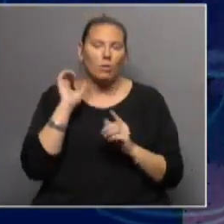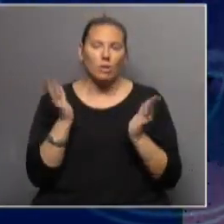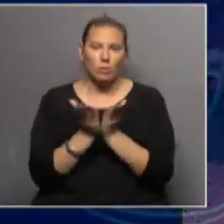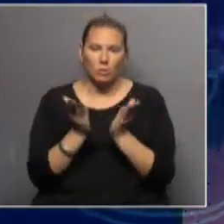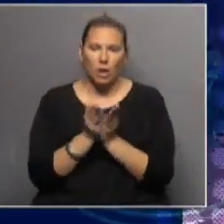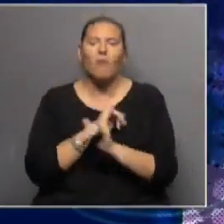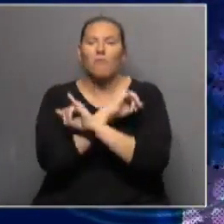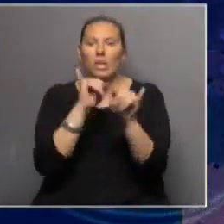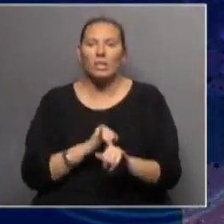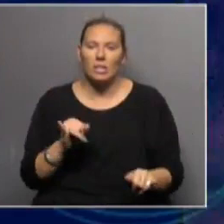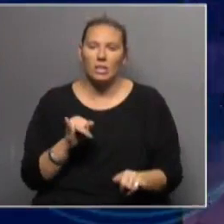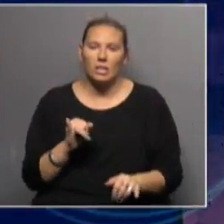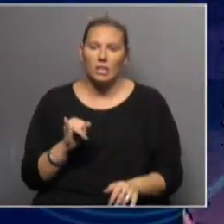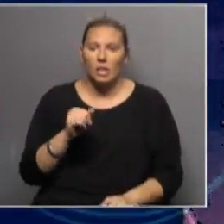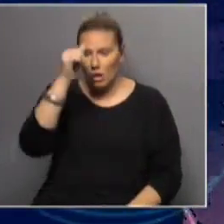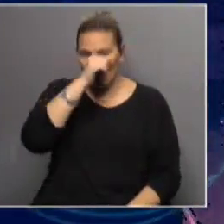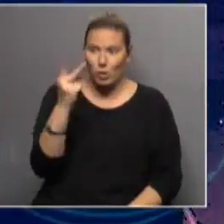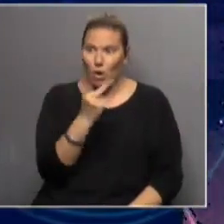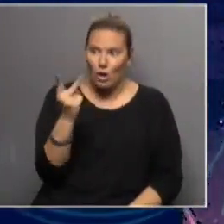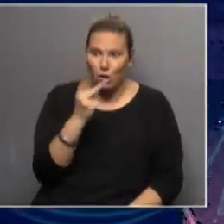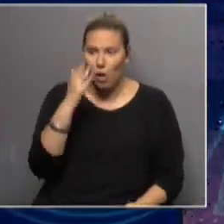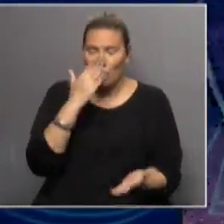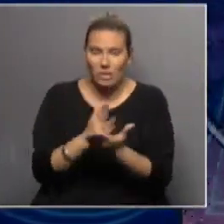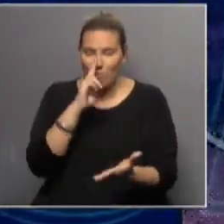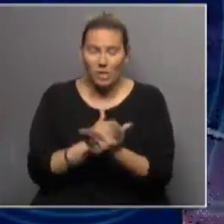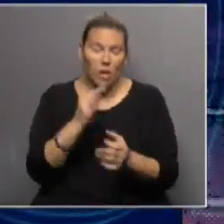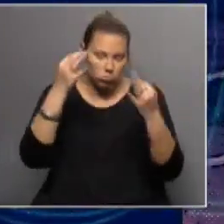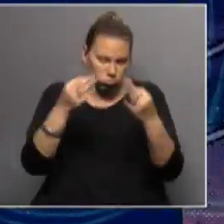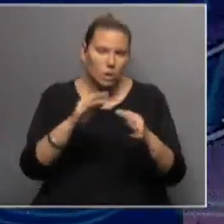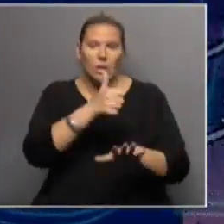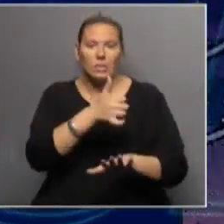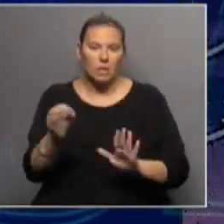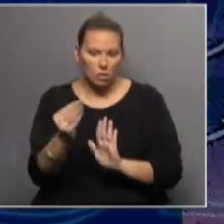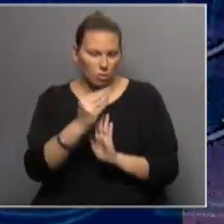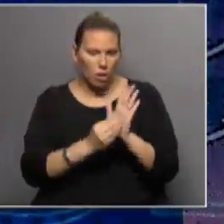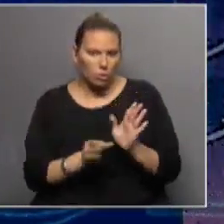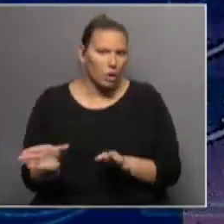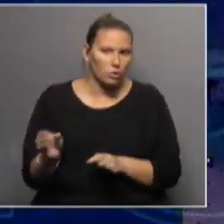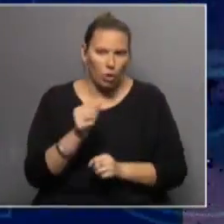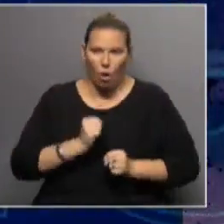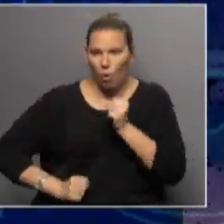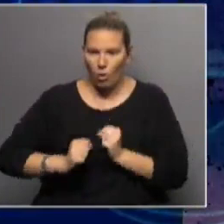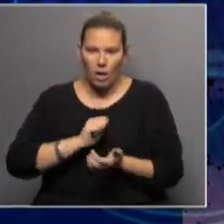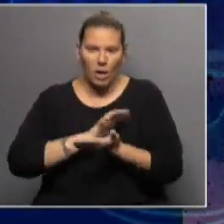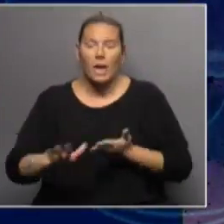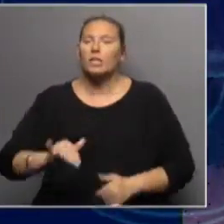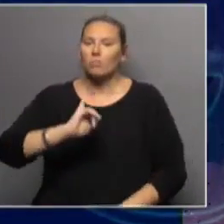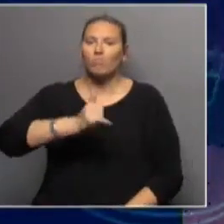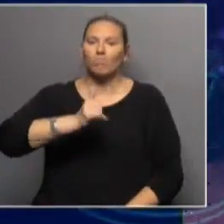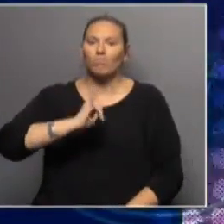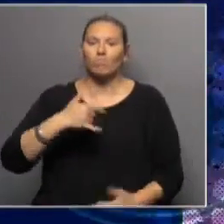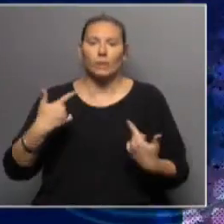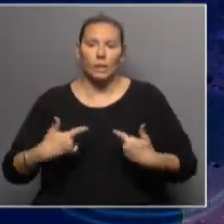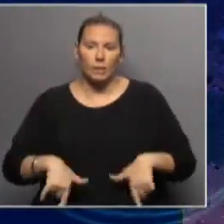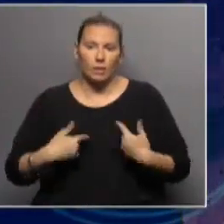Feliz Domingo, cuando decían los dos a la final, los dos, exacto, a la final. Exacto. Al final quedaron los 600 que se habían anotado, todos van a correr gratis. Sí, por orden de la Intendenta,